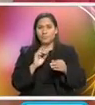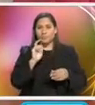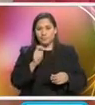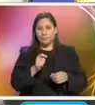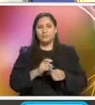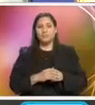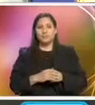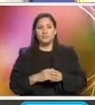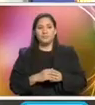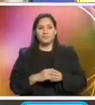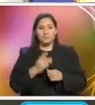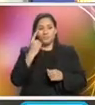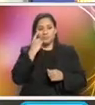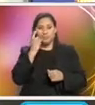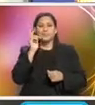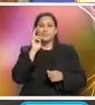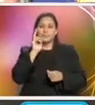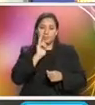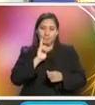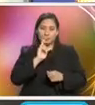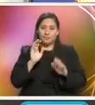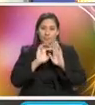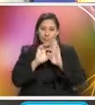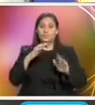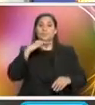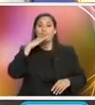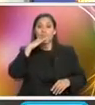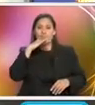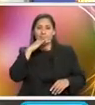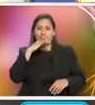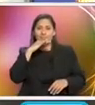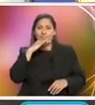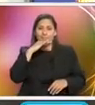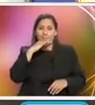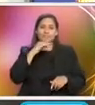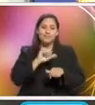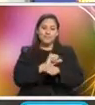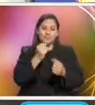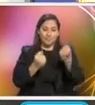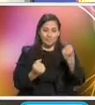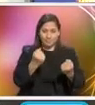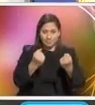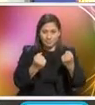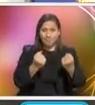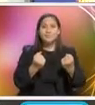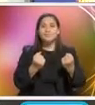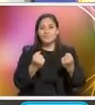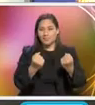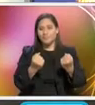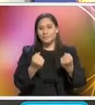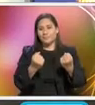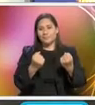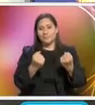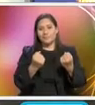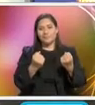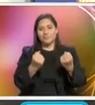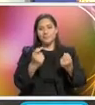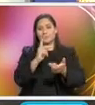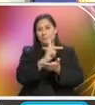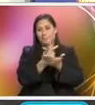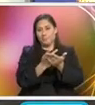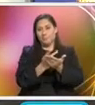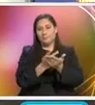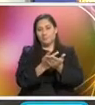medidas. Bueno, a ver, generalmente cuando hablamos de contaminación siempre de los vehículos nos refiere al programa